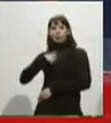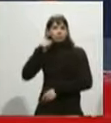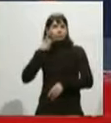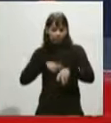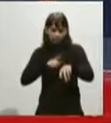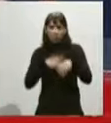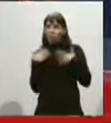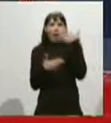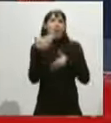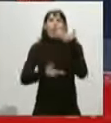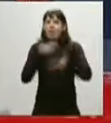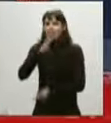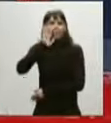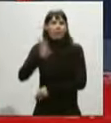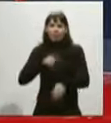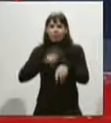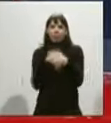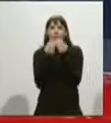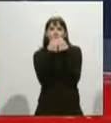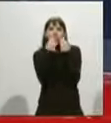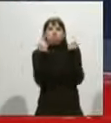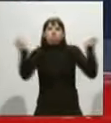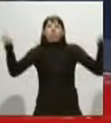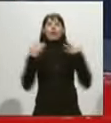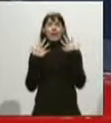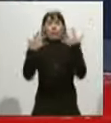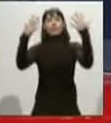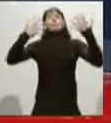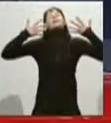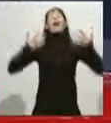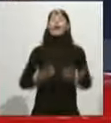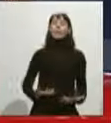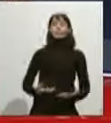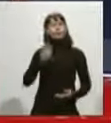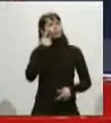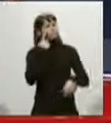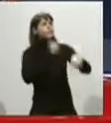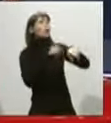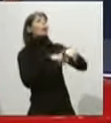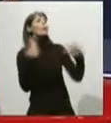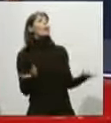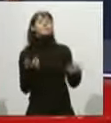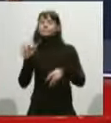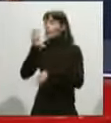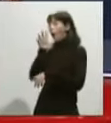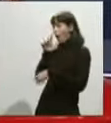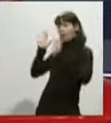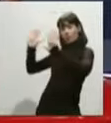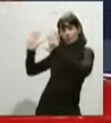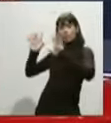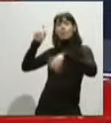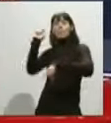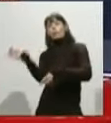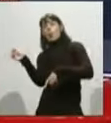tan intensa, parece que el tiempo se expande. Ay, por cierto, ¿qué hora es? Ahora mismo son las 10:15 de la